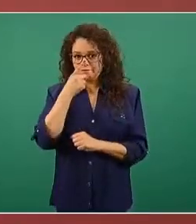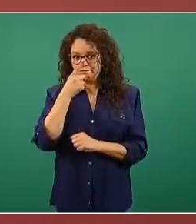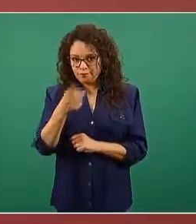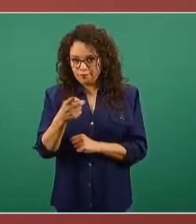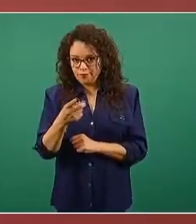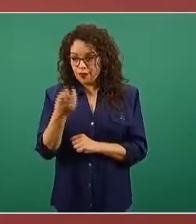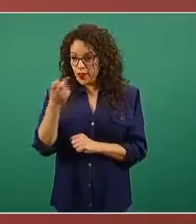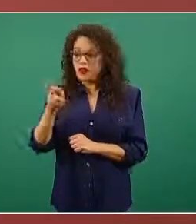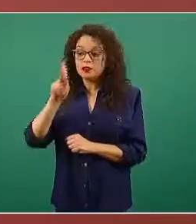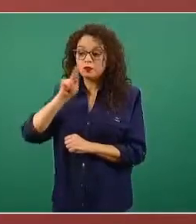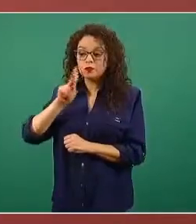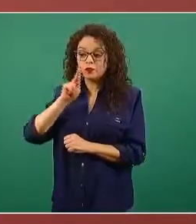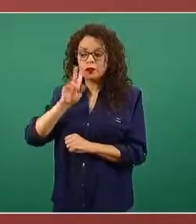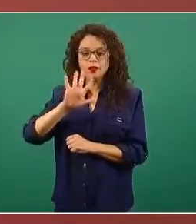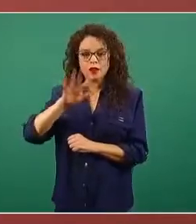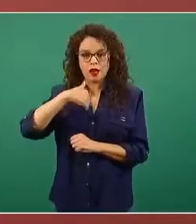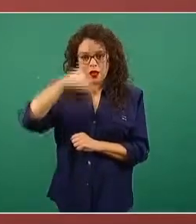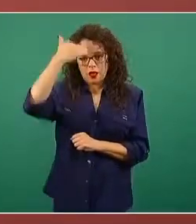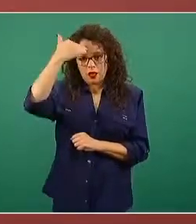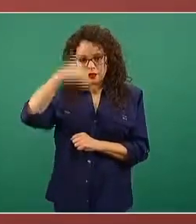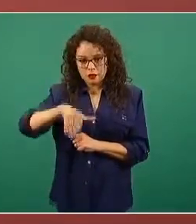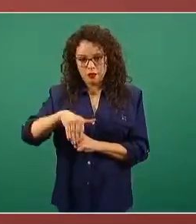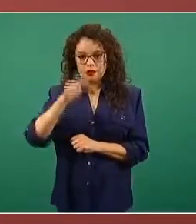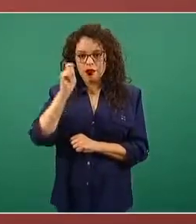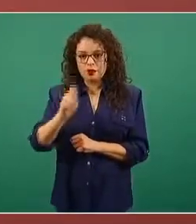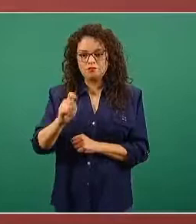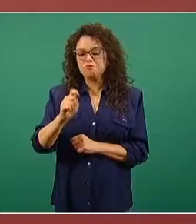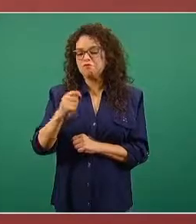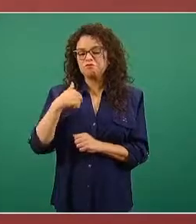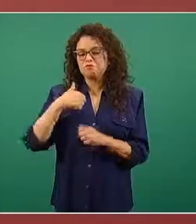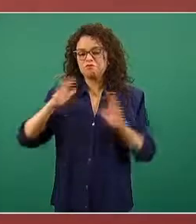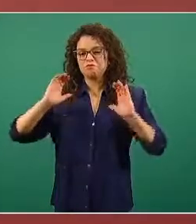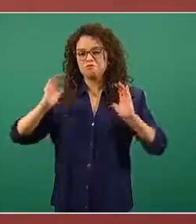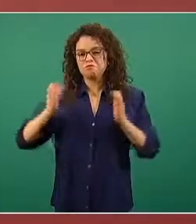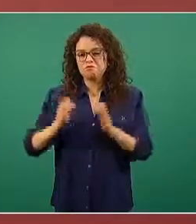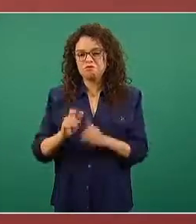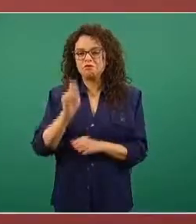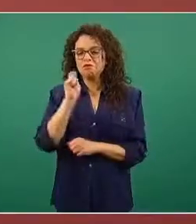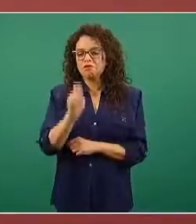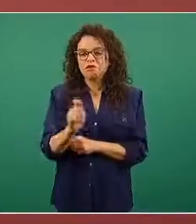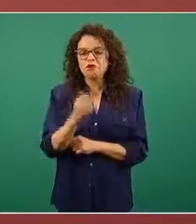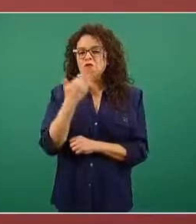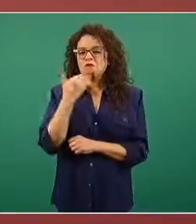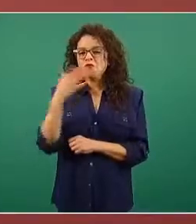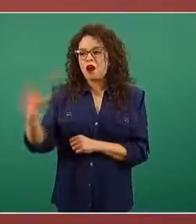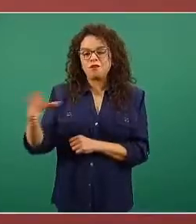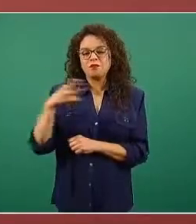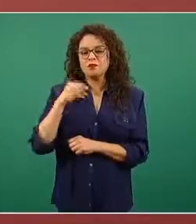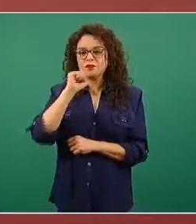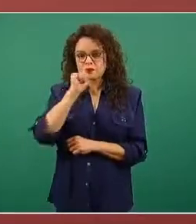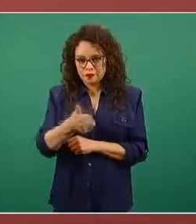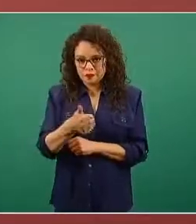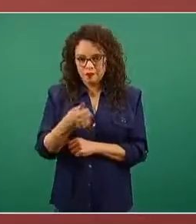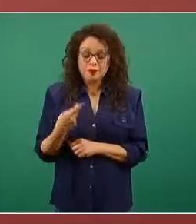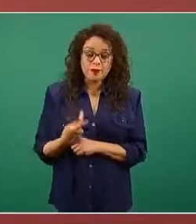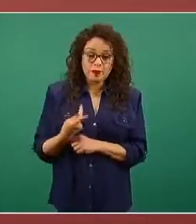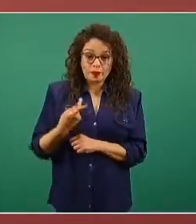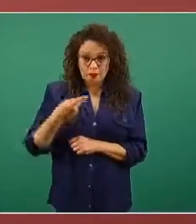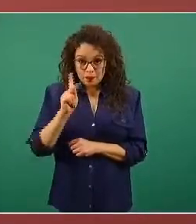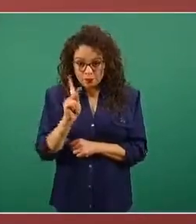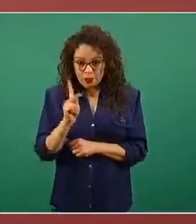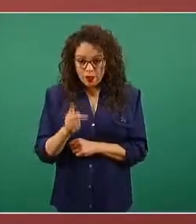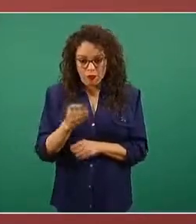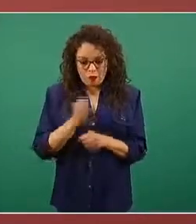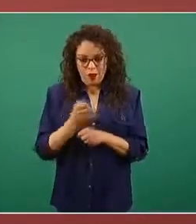diagnóstico, sé que tengo ya una probabilidad muy baja de estar contagiado. Sin embargo, y con esto termino, es conveniente